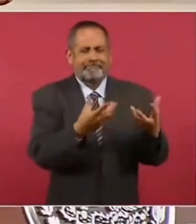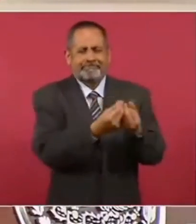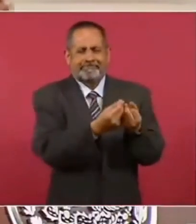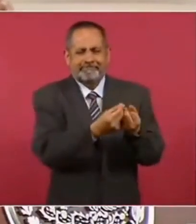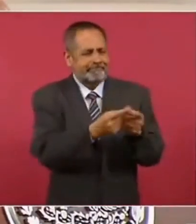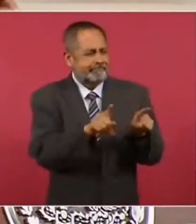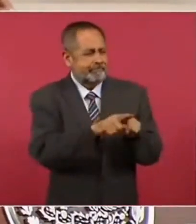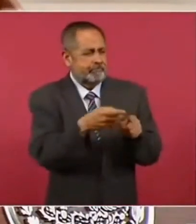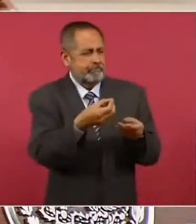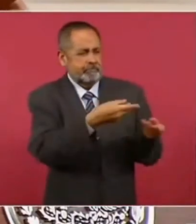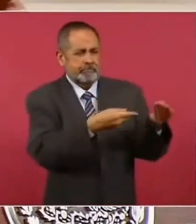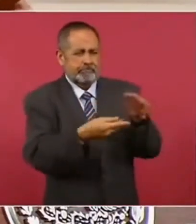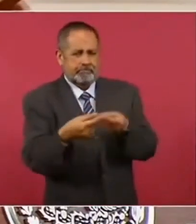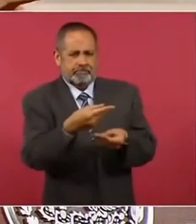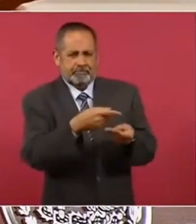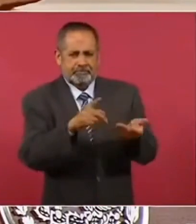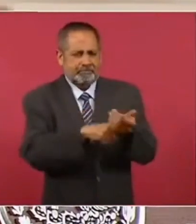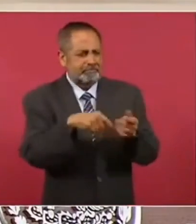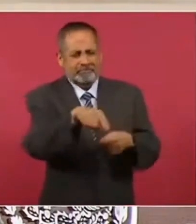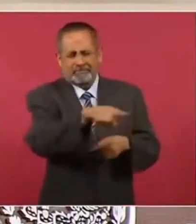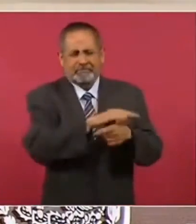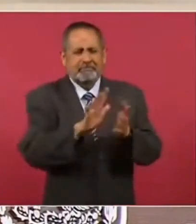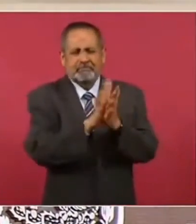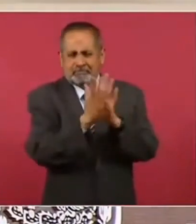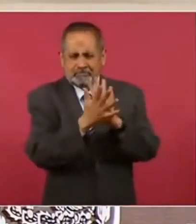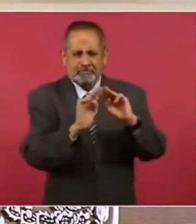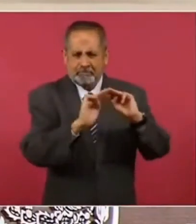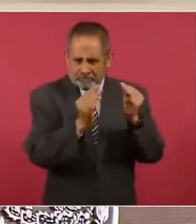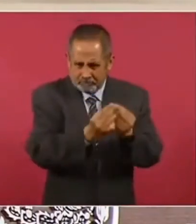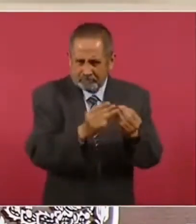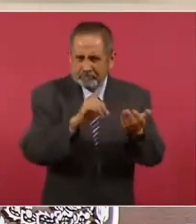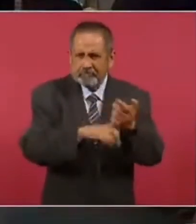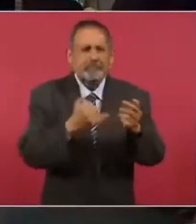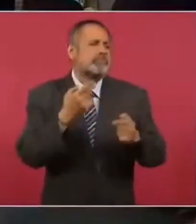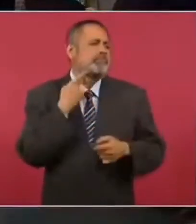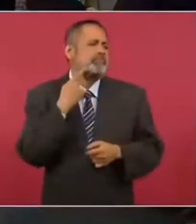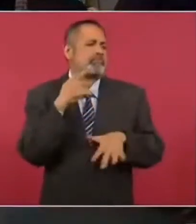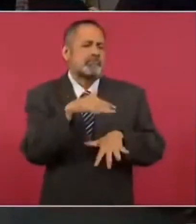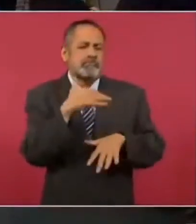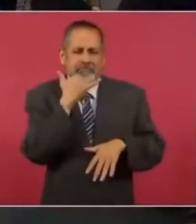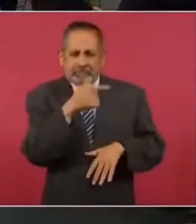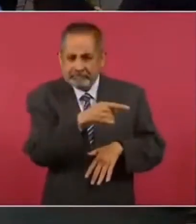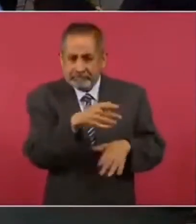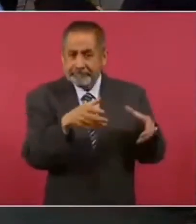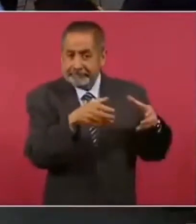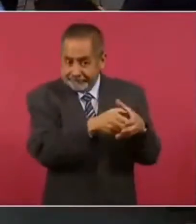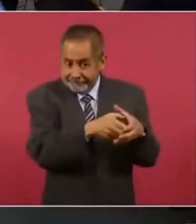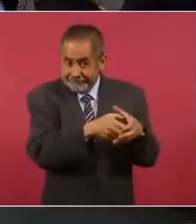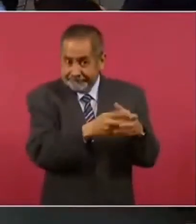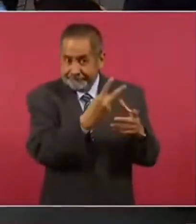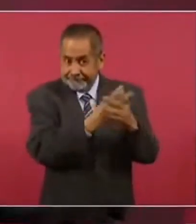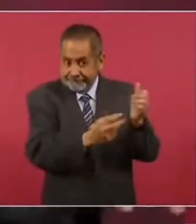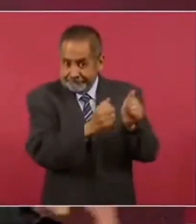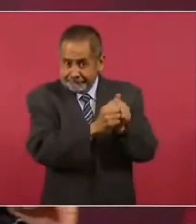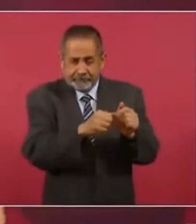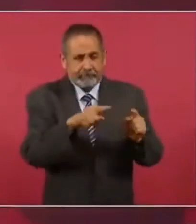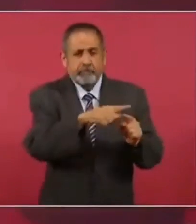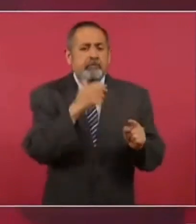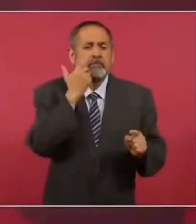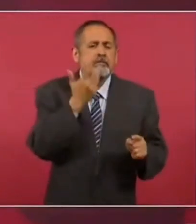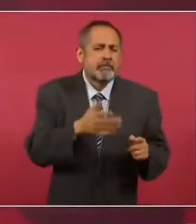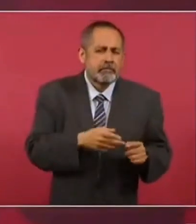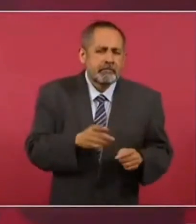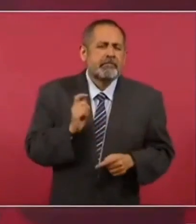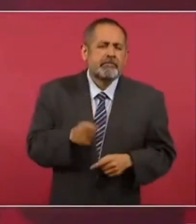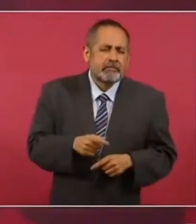se alimentan y se nutren mutuamente entonces quieren que este el